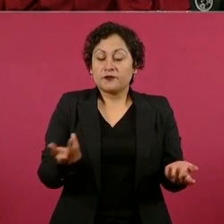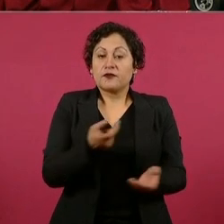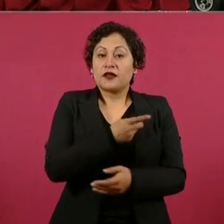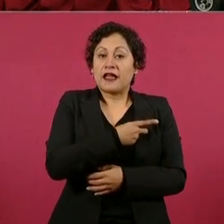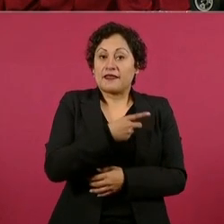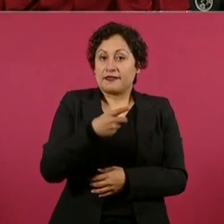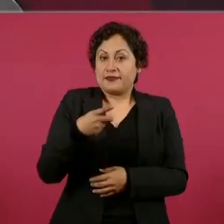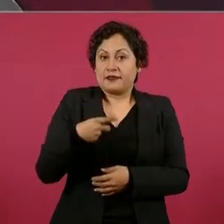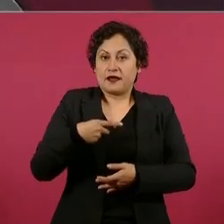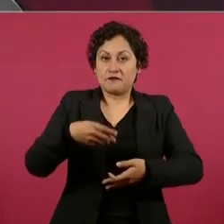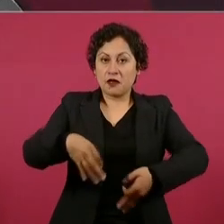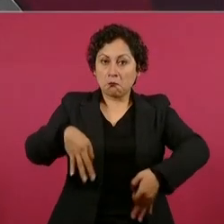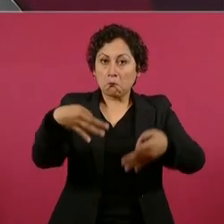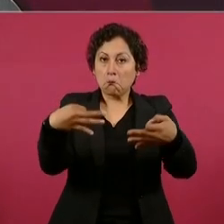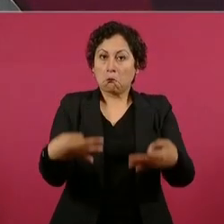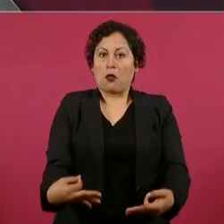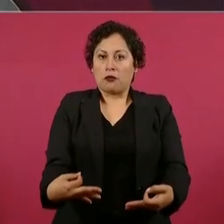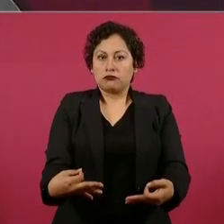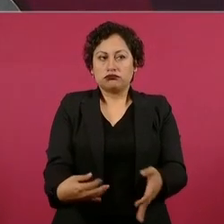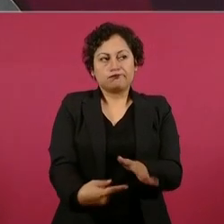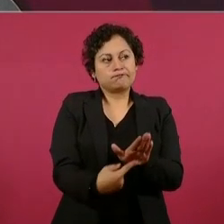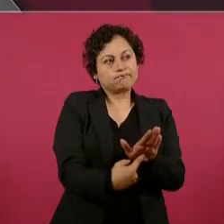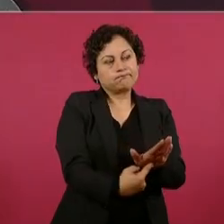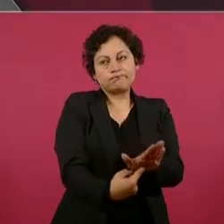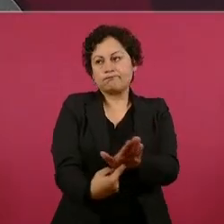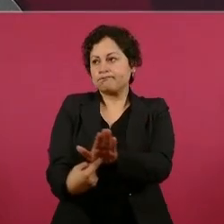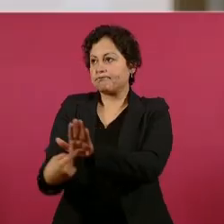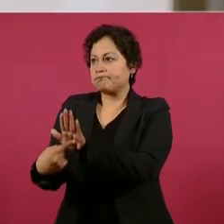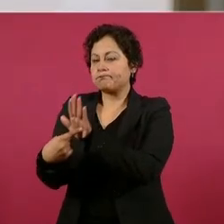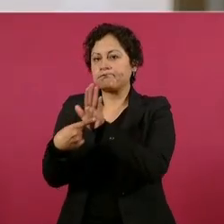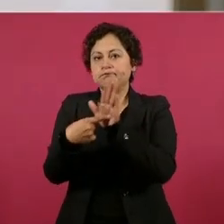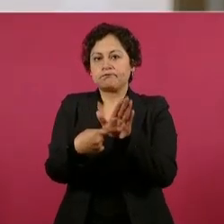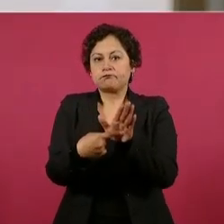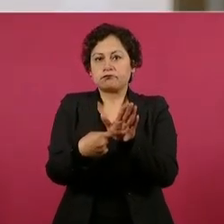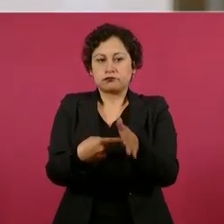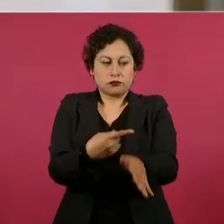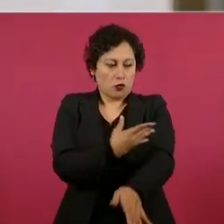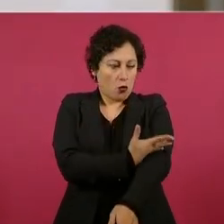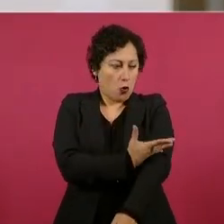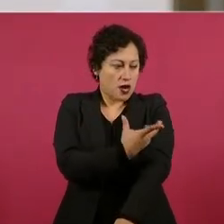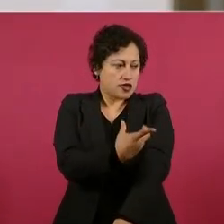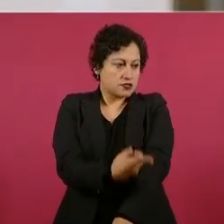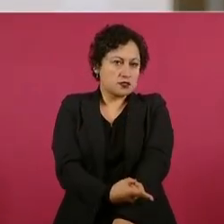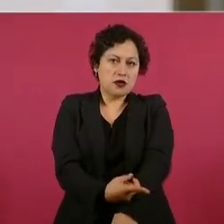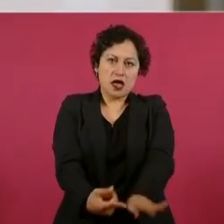actuar con rectitud y con honestidad. Ese es